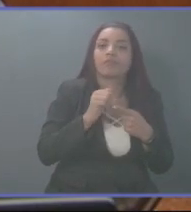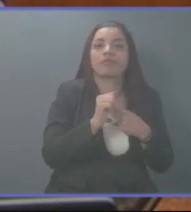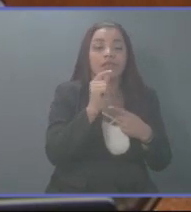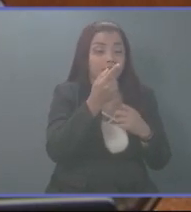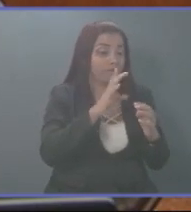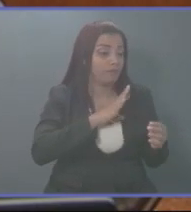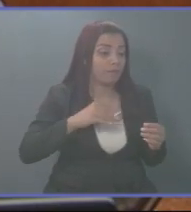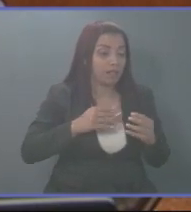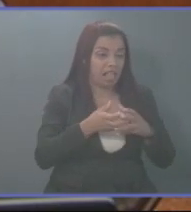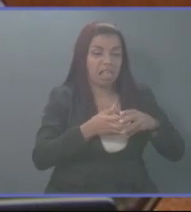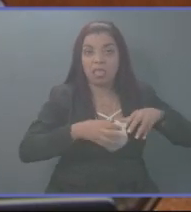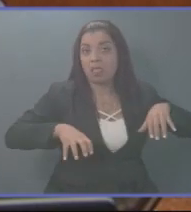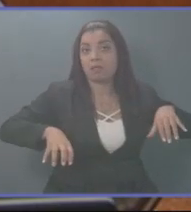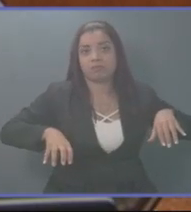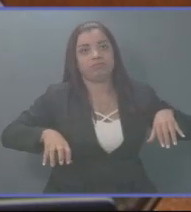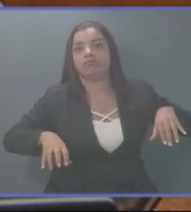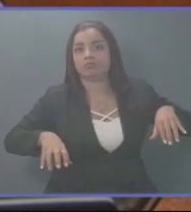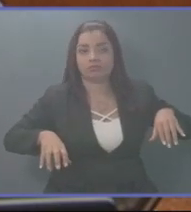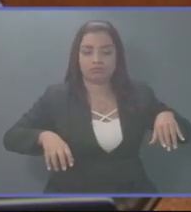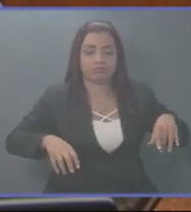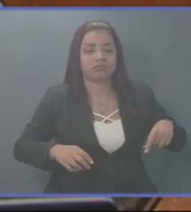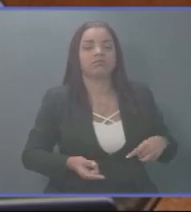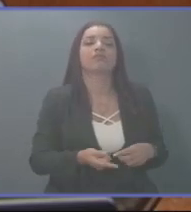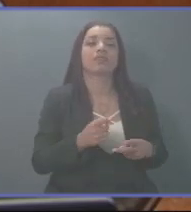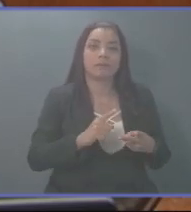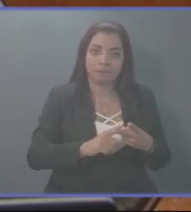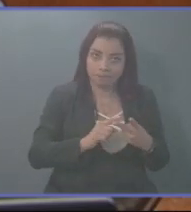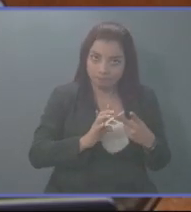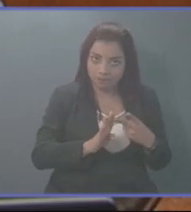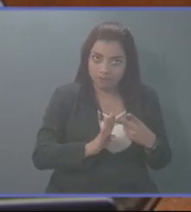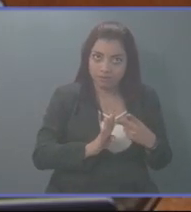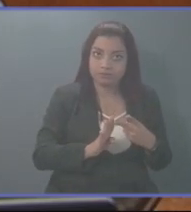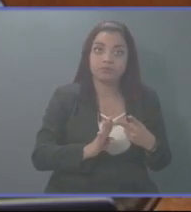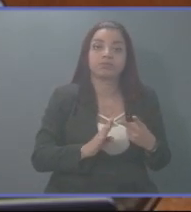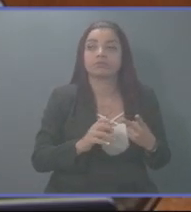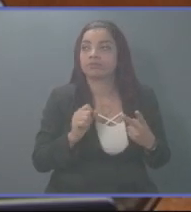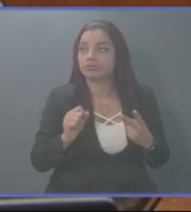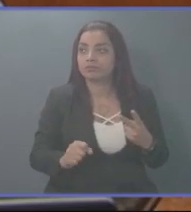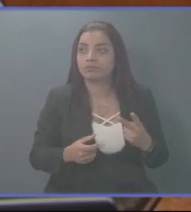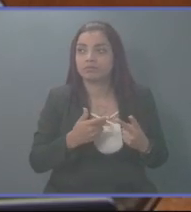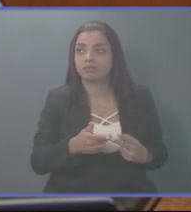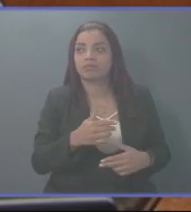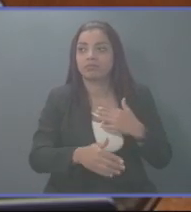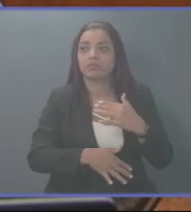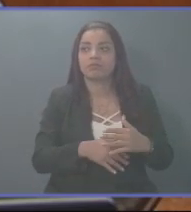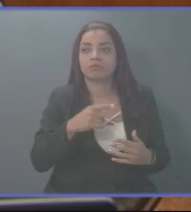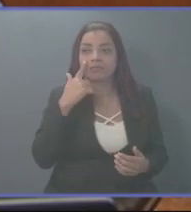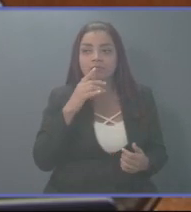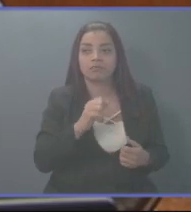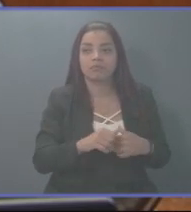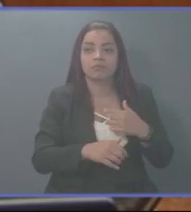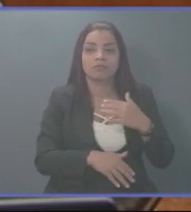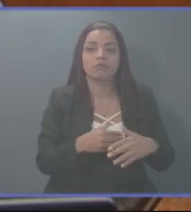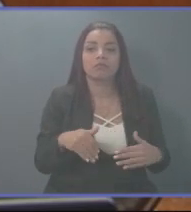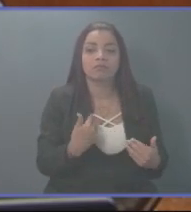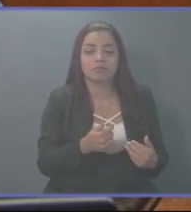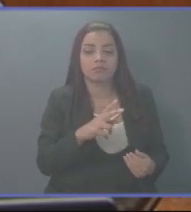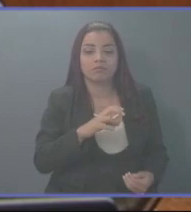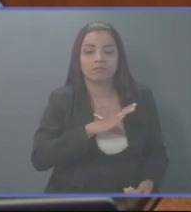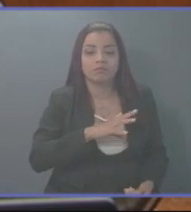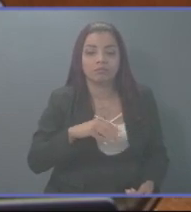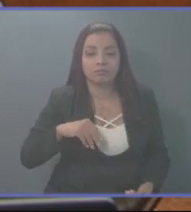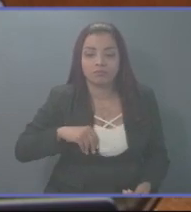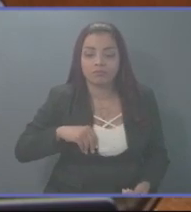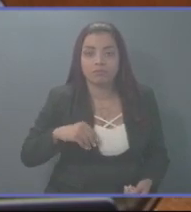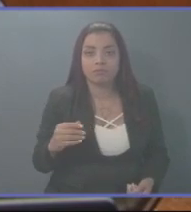separación familiar como consecuencia del desplazamiento. B. Posibilitar la pronta localización y reunificación de familias